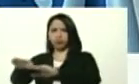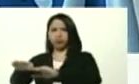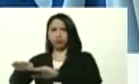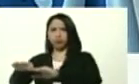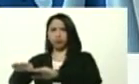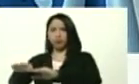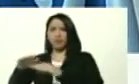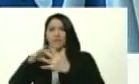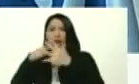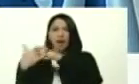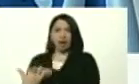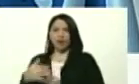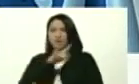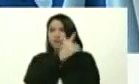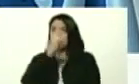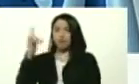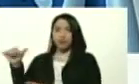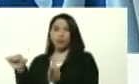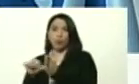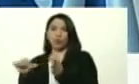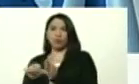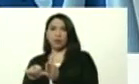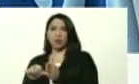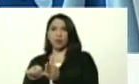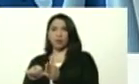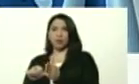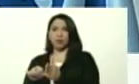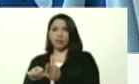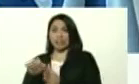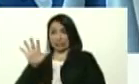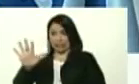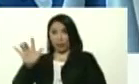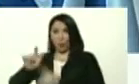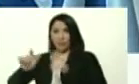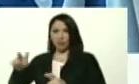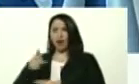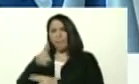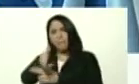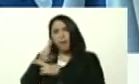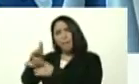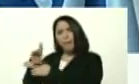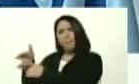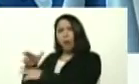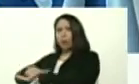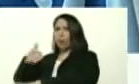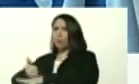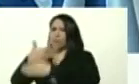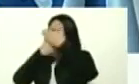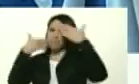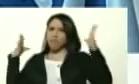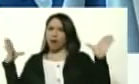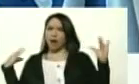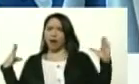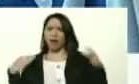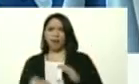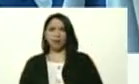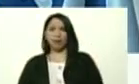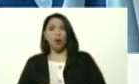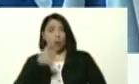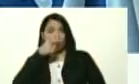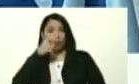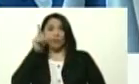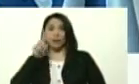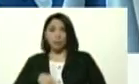de la barriada donde habrían sido ejecutados. Lo que fue observado